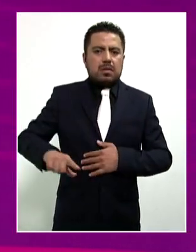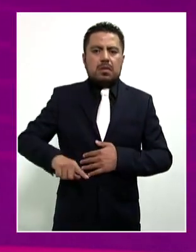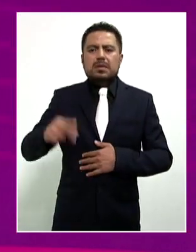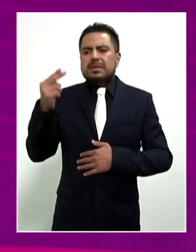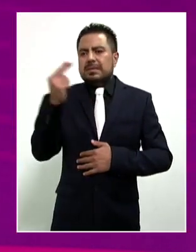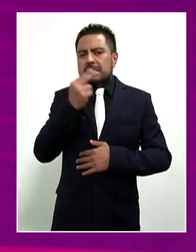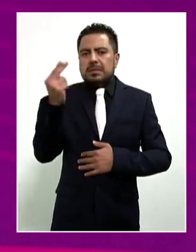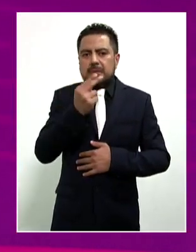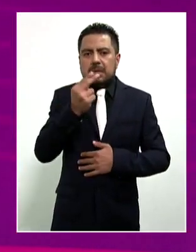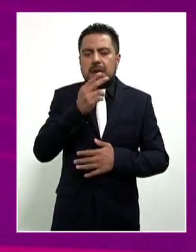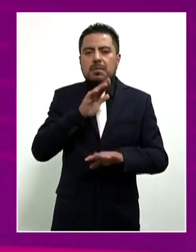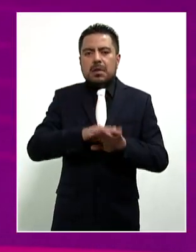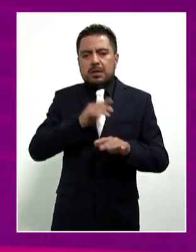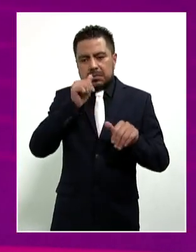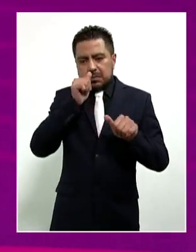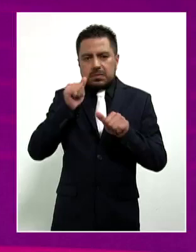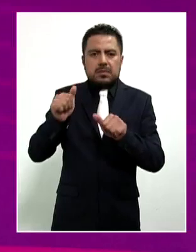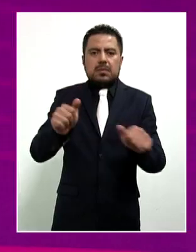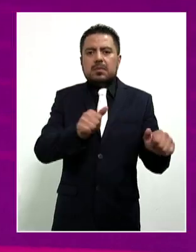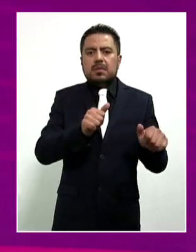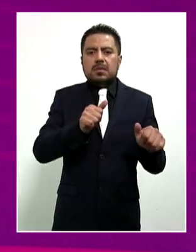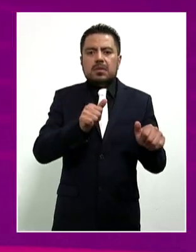que propiciar